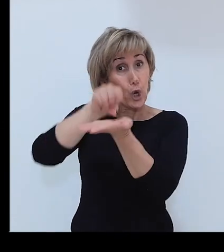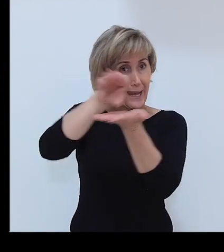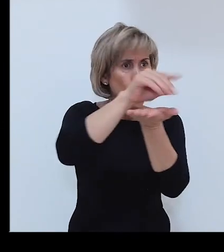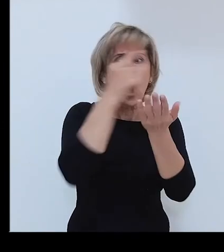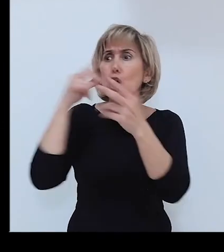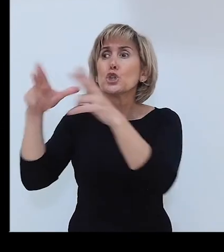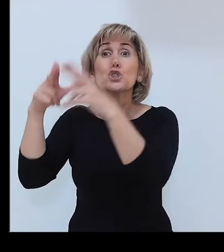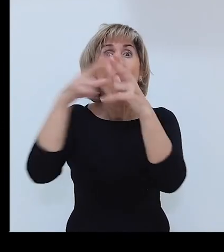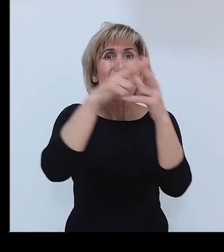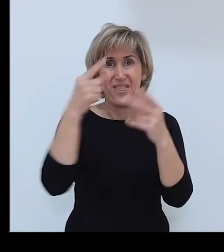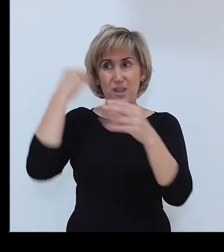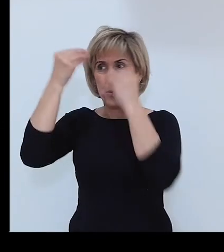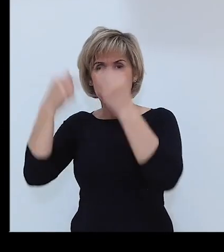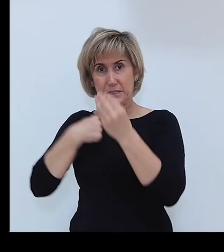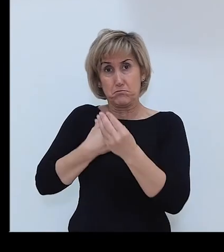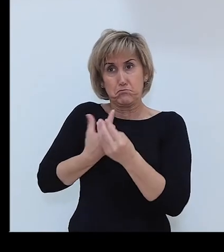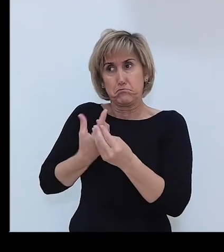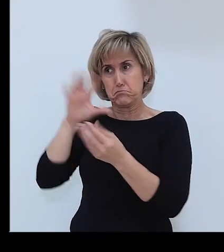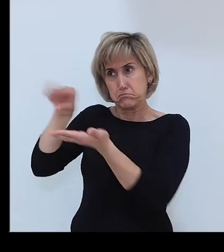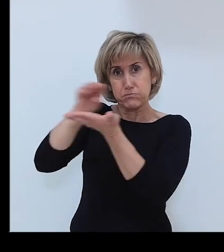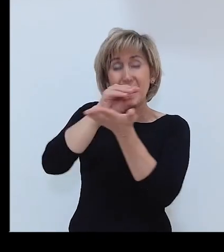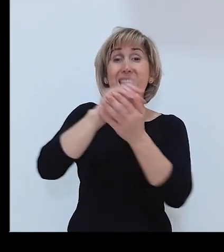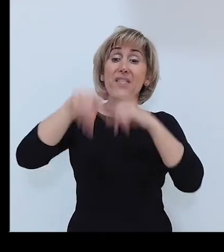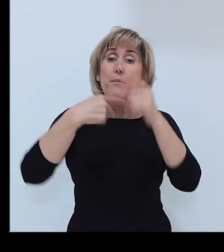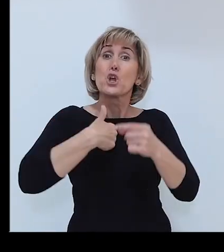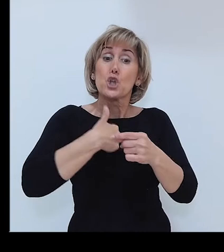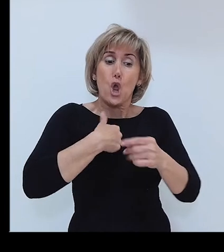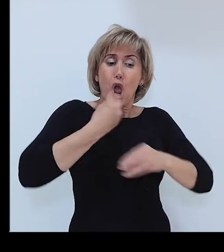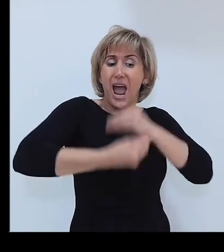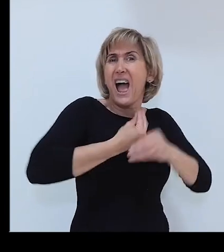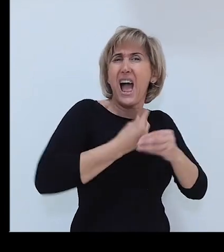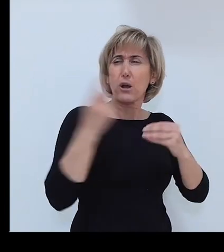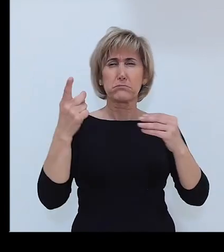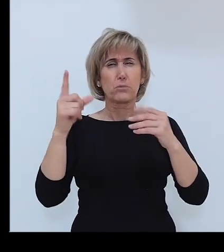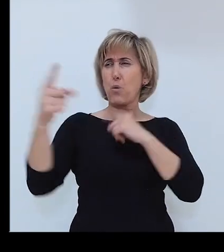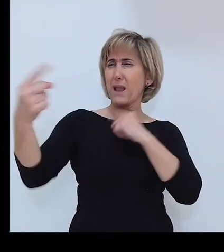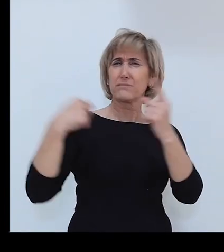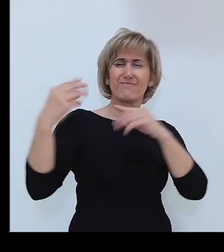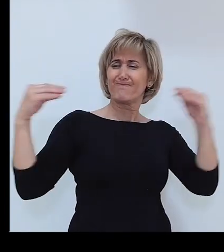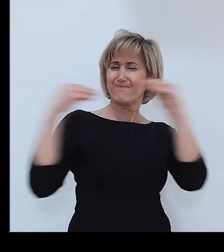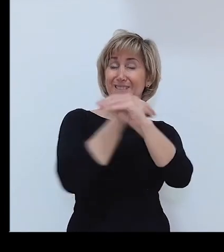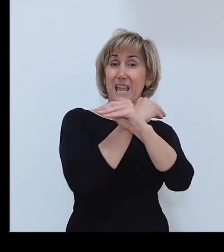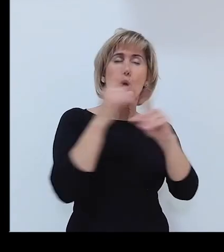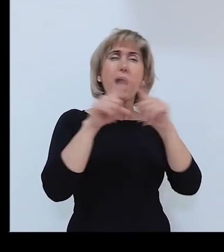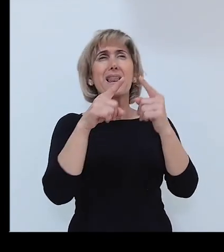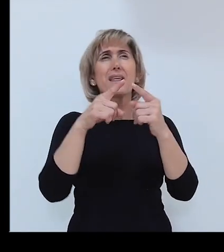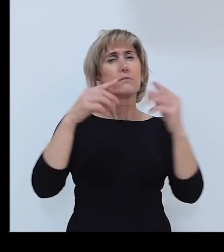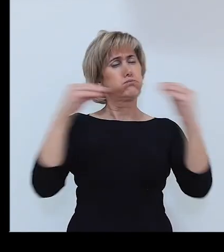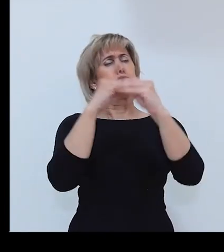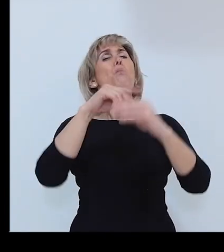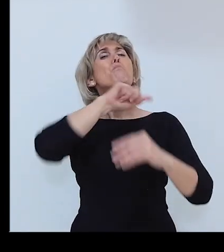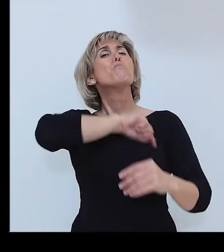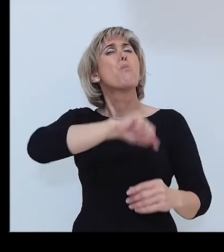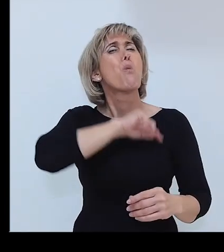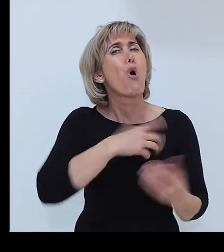lo que tú recoges como sociedad en tus principios que te rigen, y luego lo que tú haces, esa contradicción